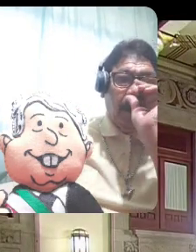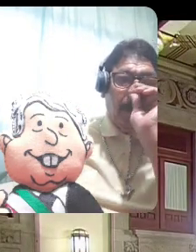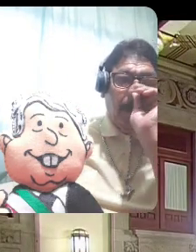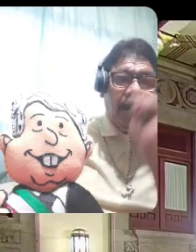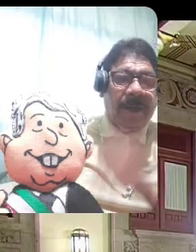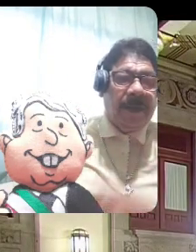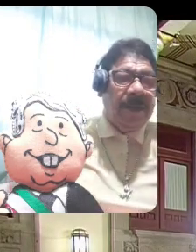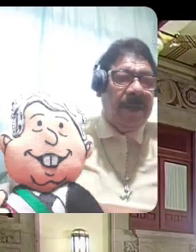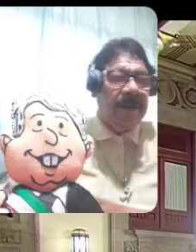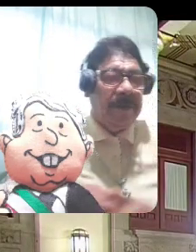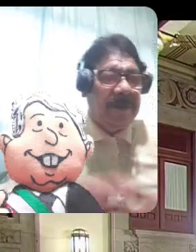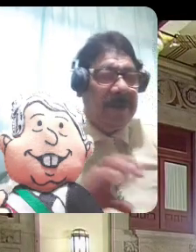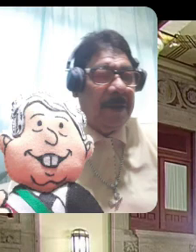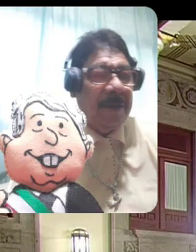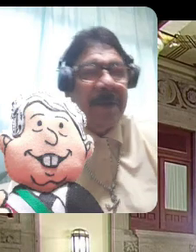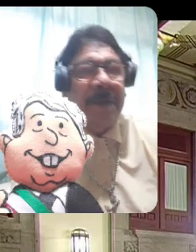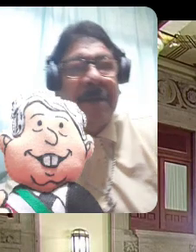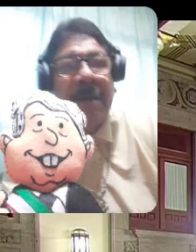la... Buenos días.